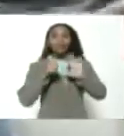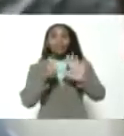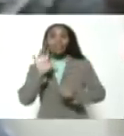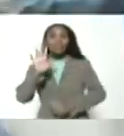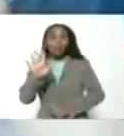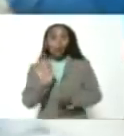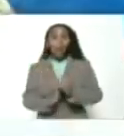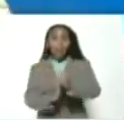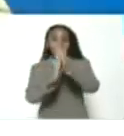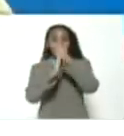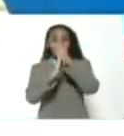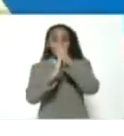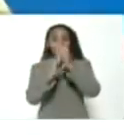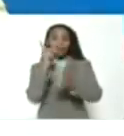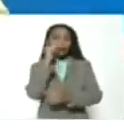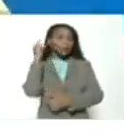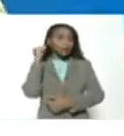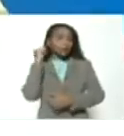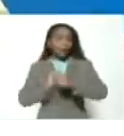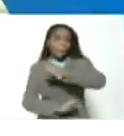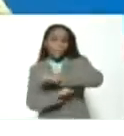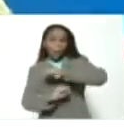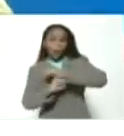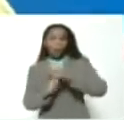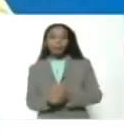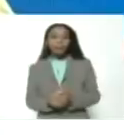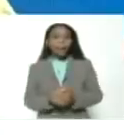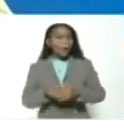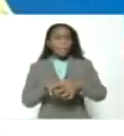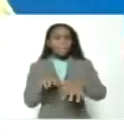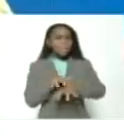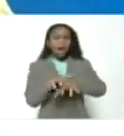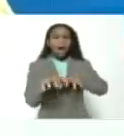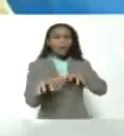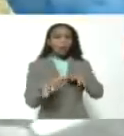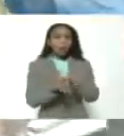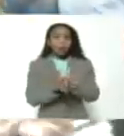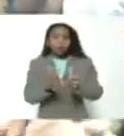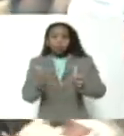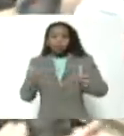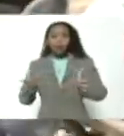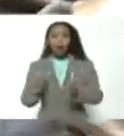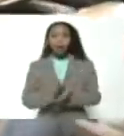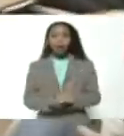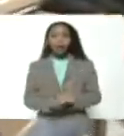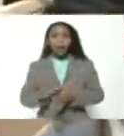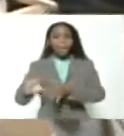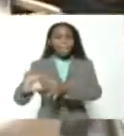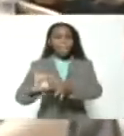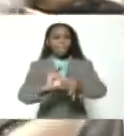121.165 líderes y lideresas de base, con la mayor amplitud, con la mayor unidad.